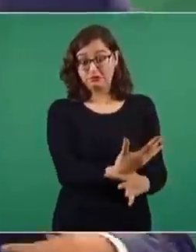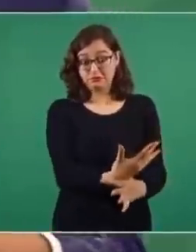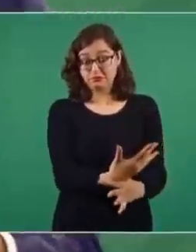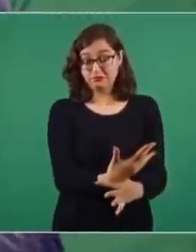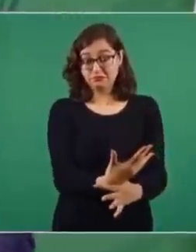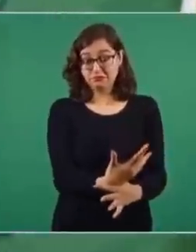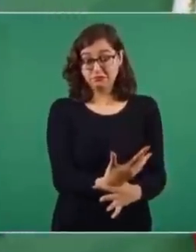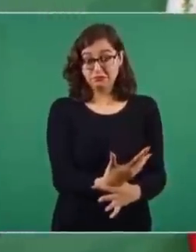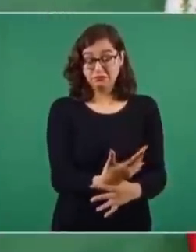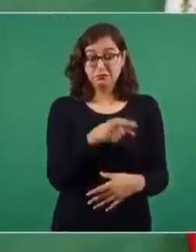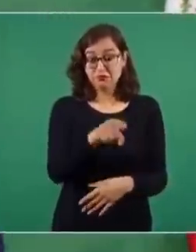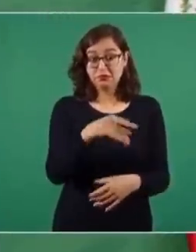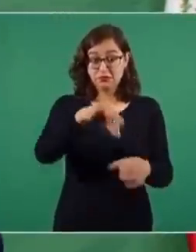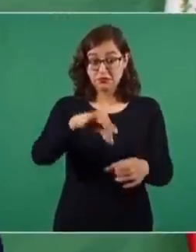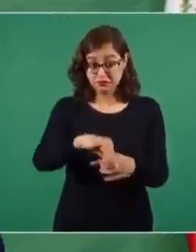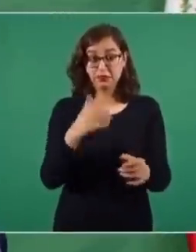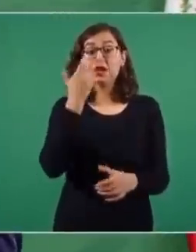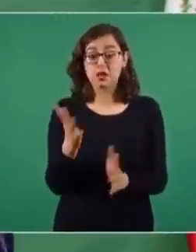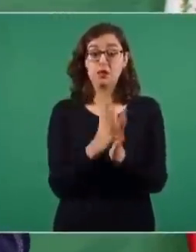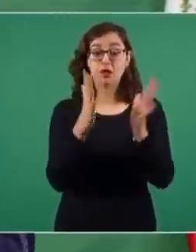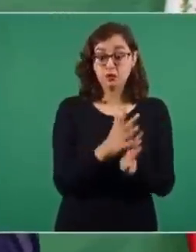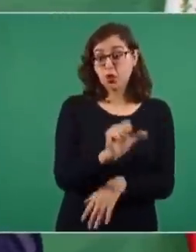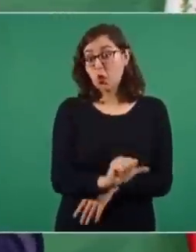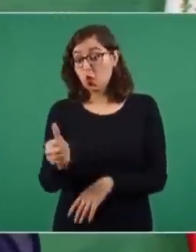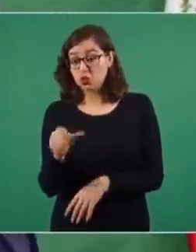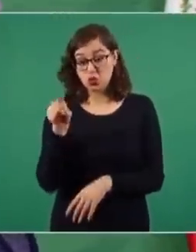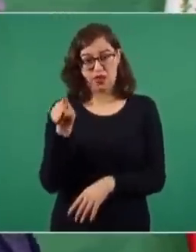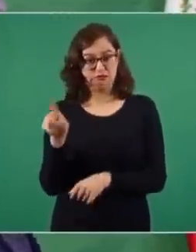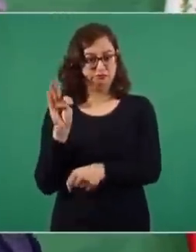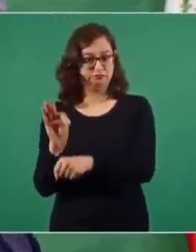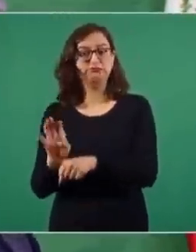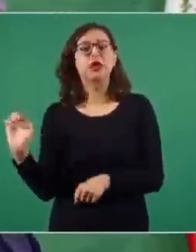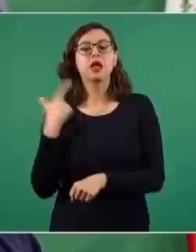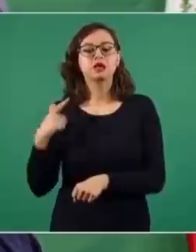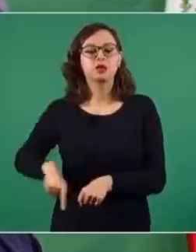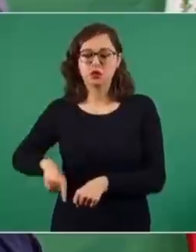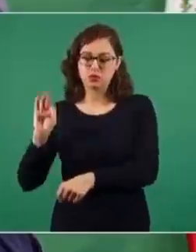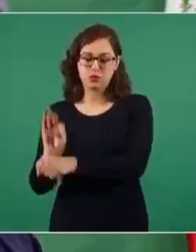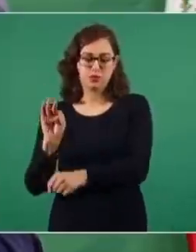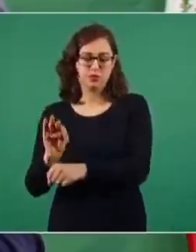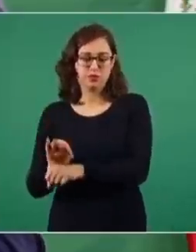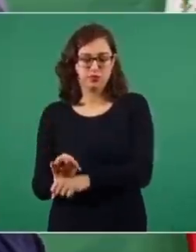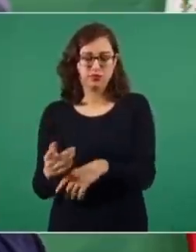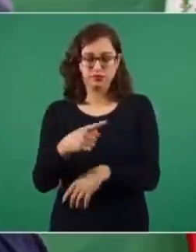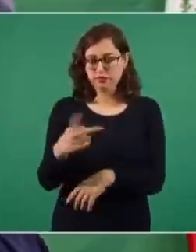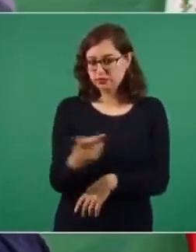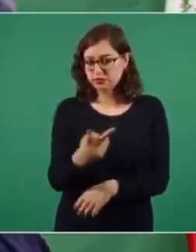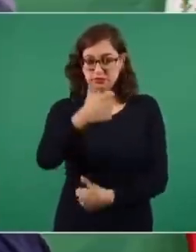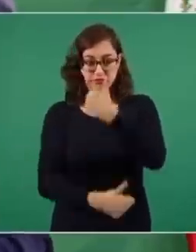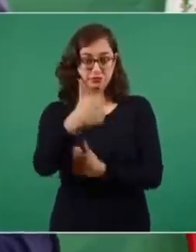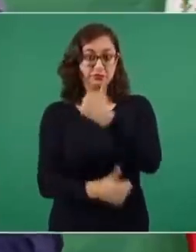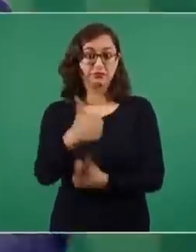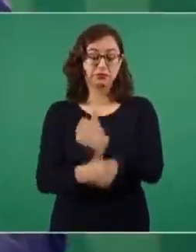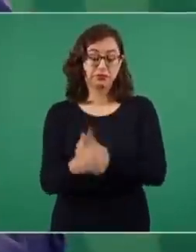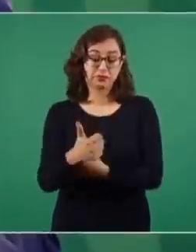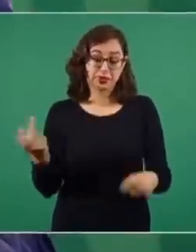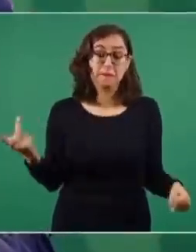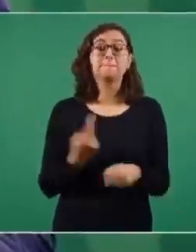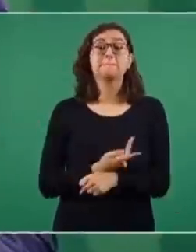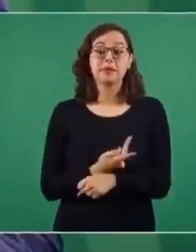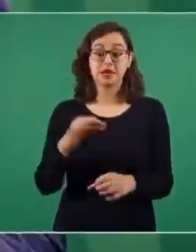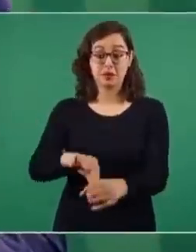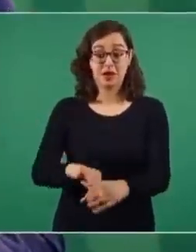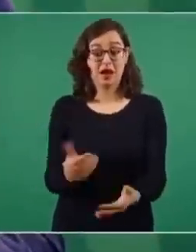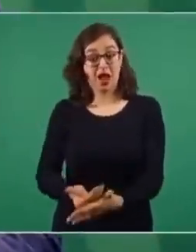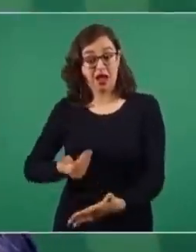participar, y había otro, que era el predilecto. Y entonces, antes